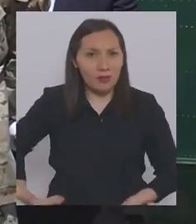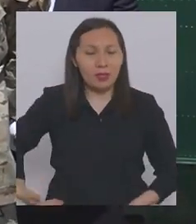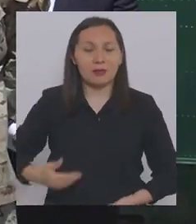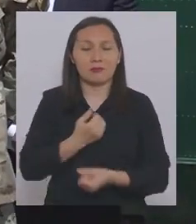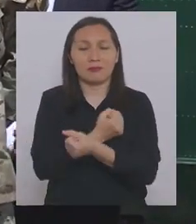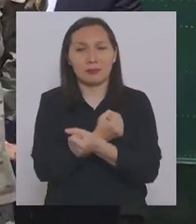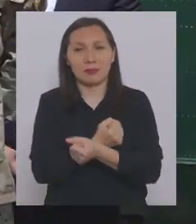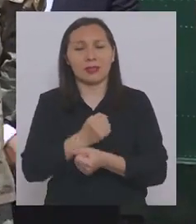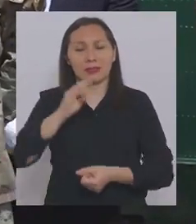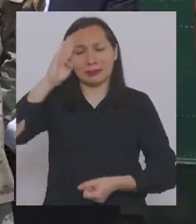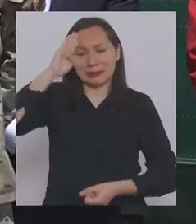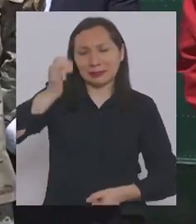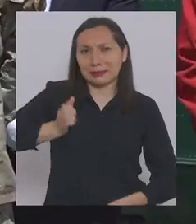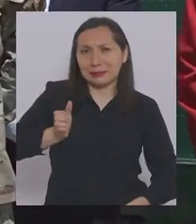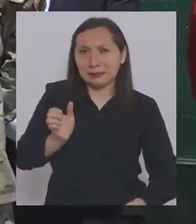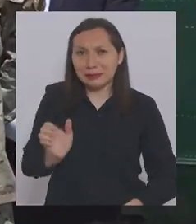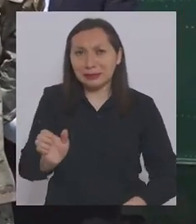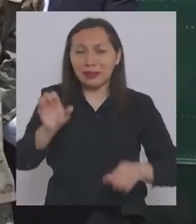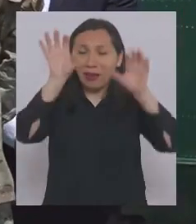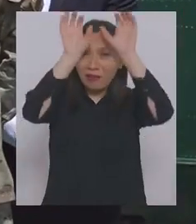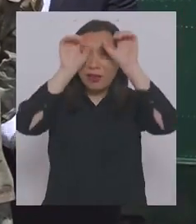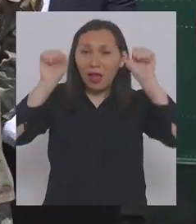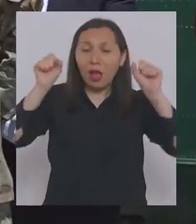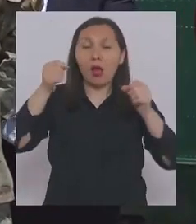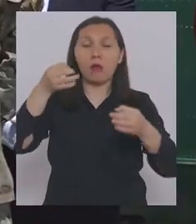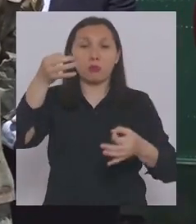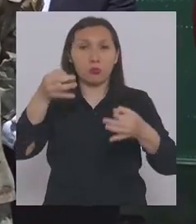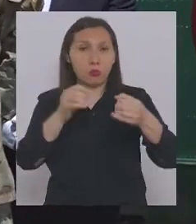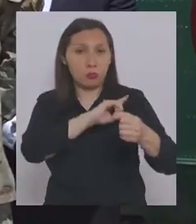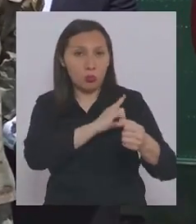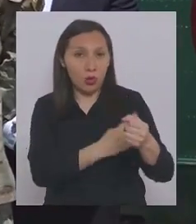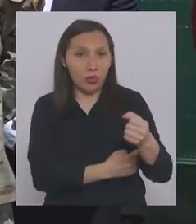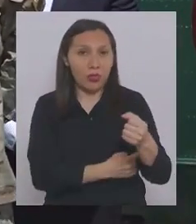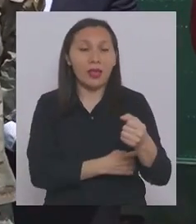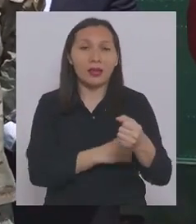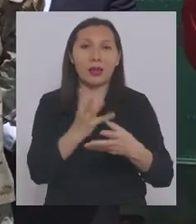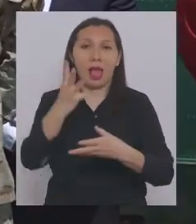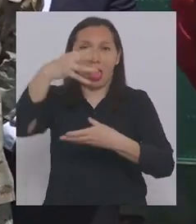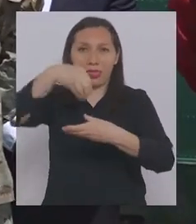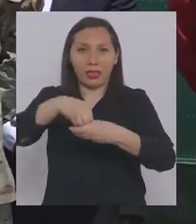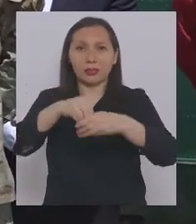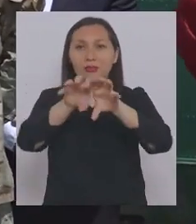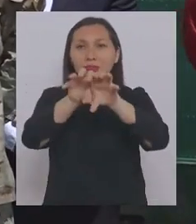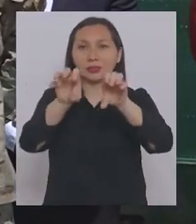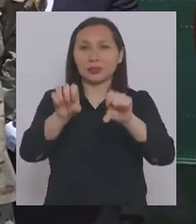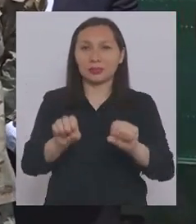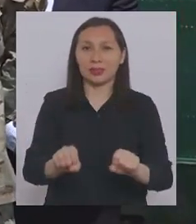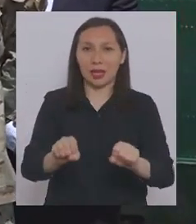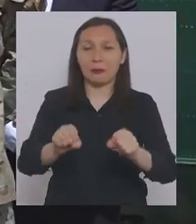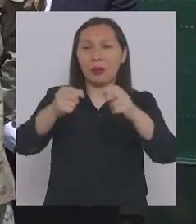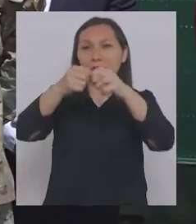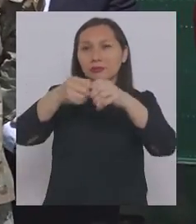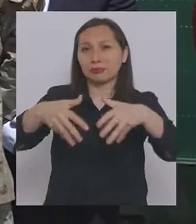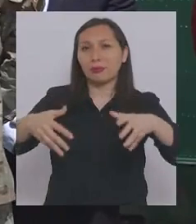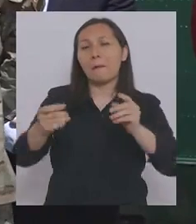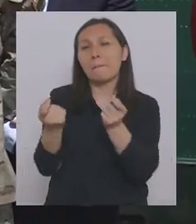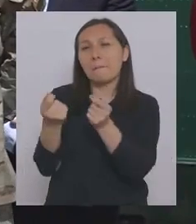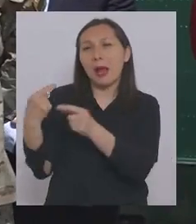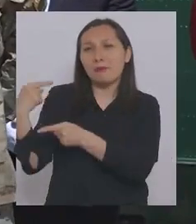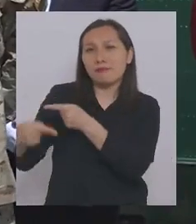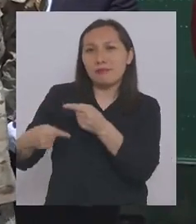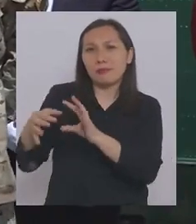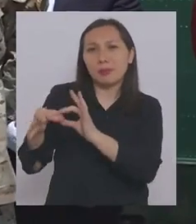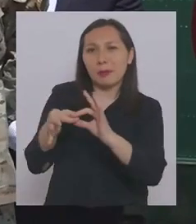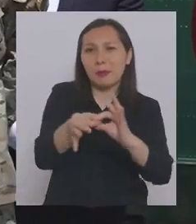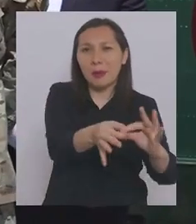la Fiscalía, el Poder Judicial, formamos parte de un sistema que funciona como una cadena. Y